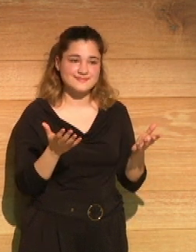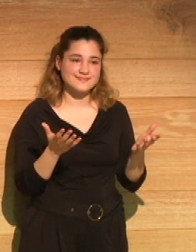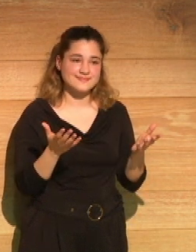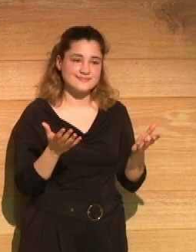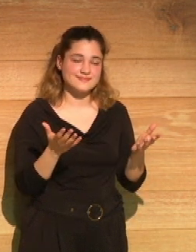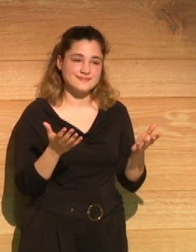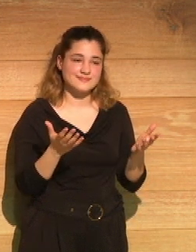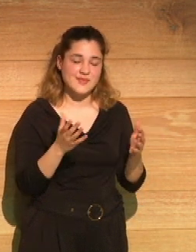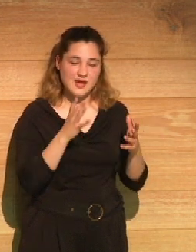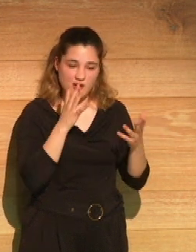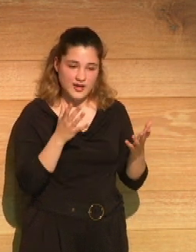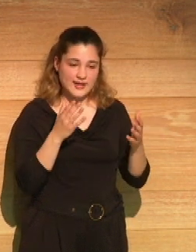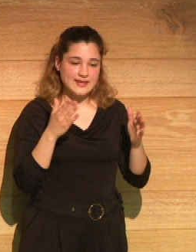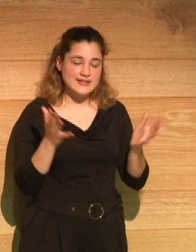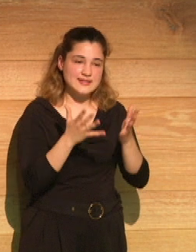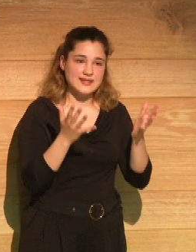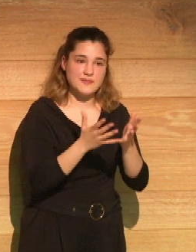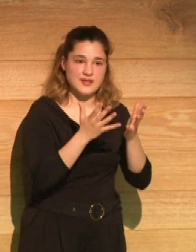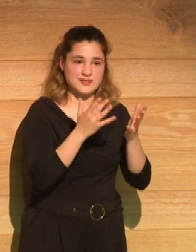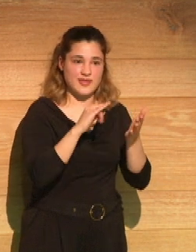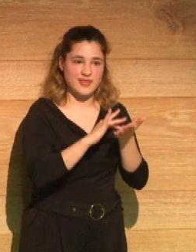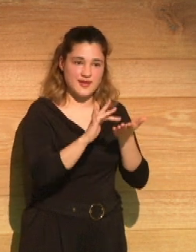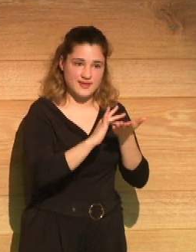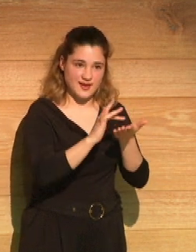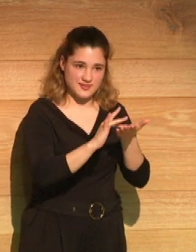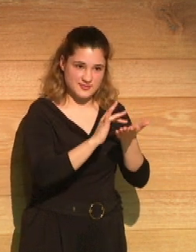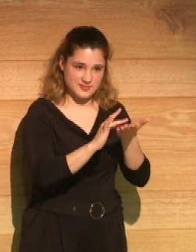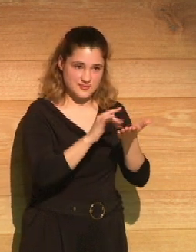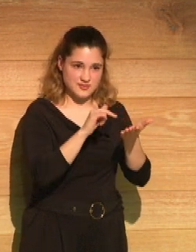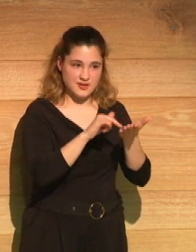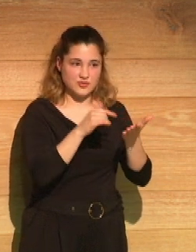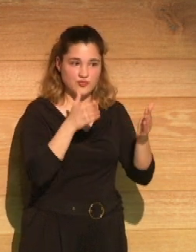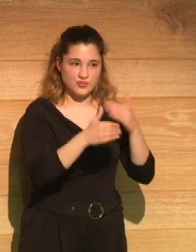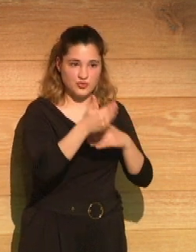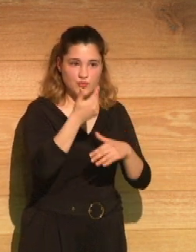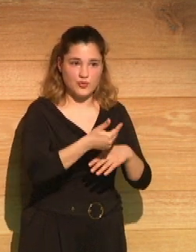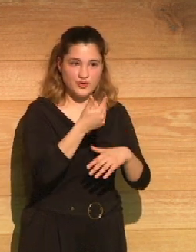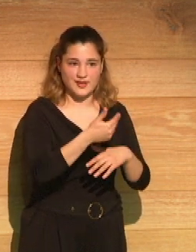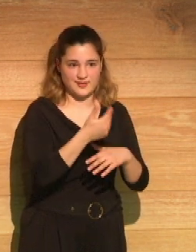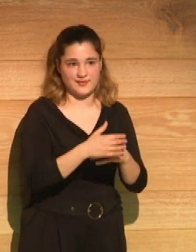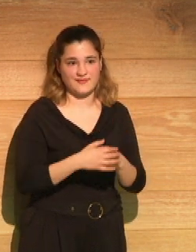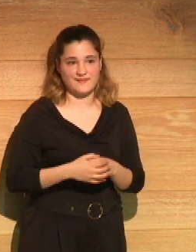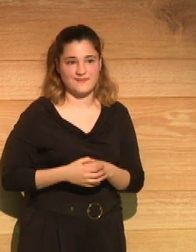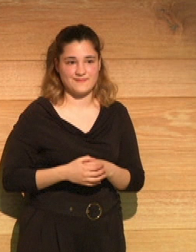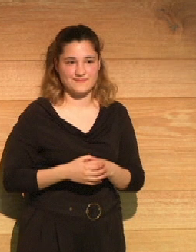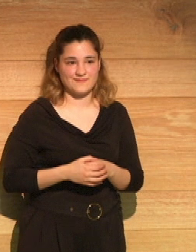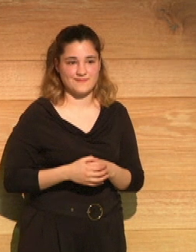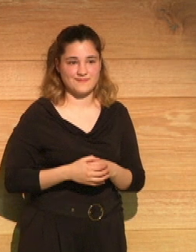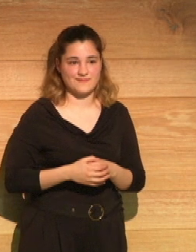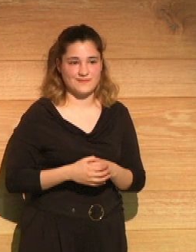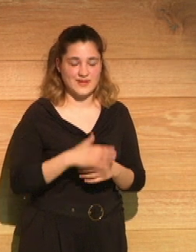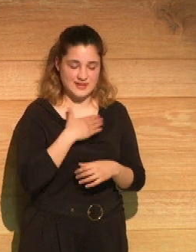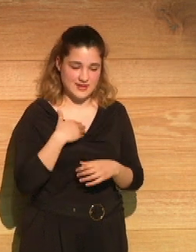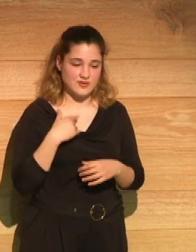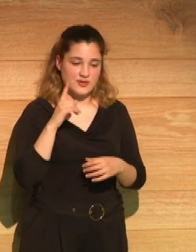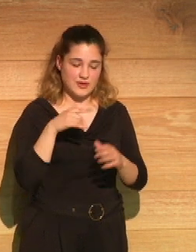para iniciativas digitales que proveen acceso a contenidos. Ahora, aquí quisiera también detenerme